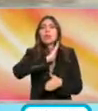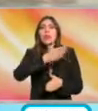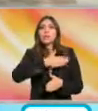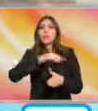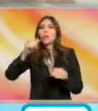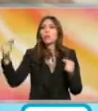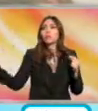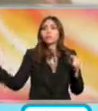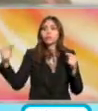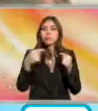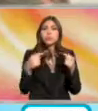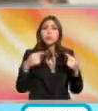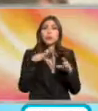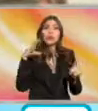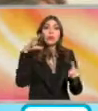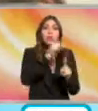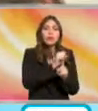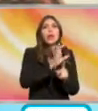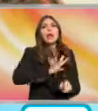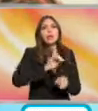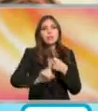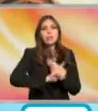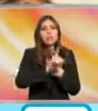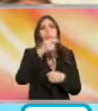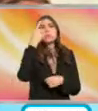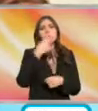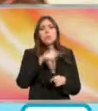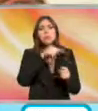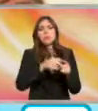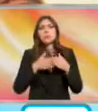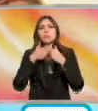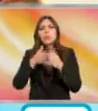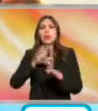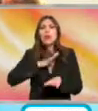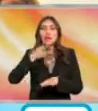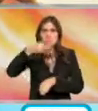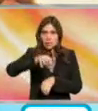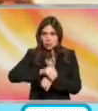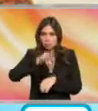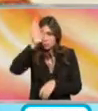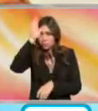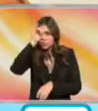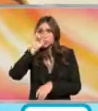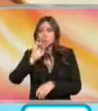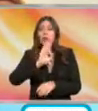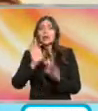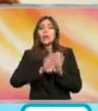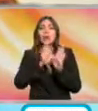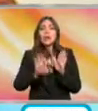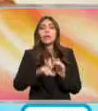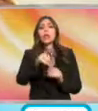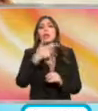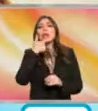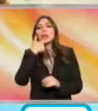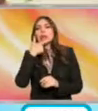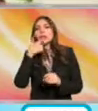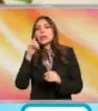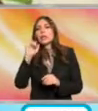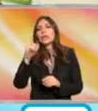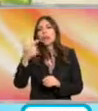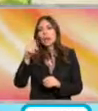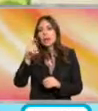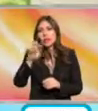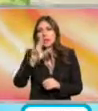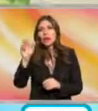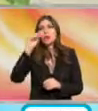la Pero patente de iban con corso- ciertos permisos. Pues iban con el permiso de que si llegaba a un puerto que te diera esa patente, o sea Inglaterra, sea Holanda, sea...